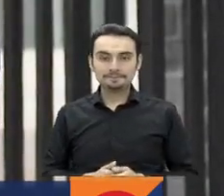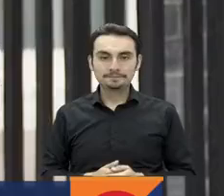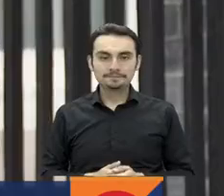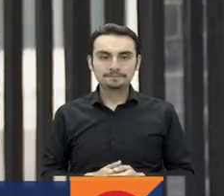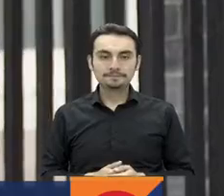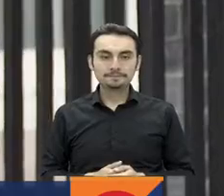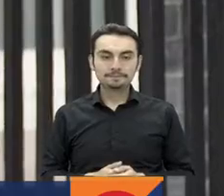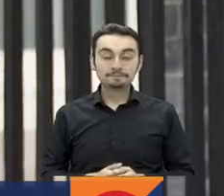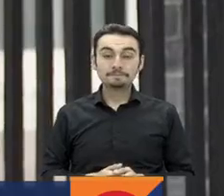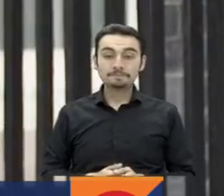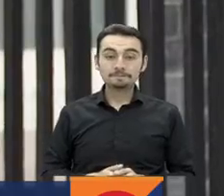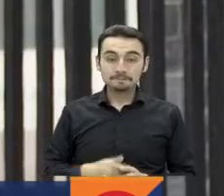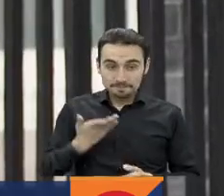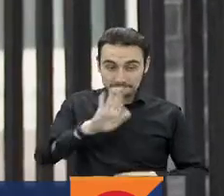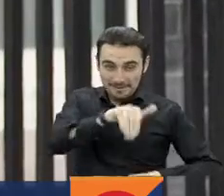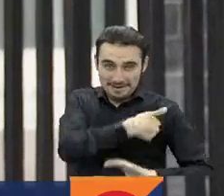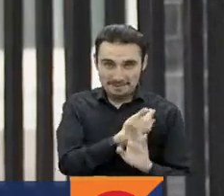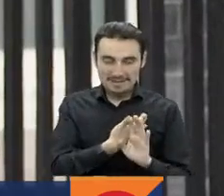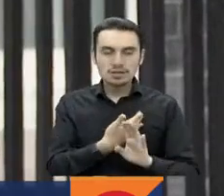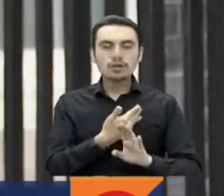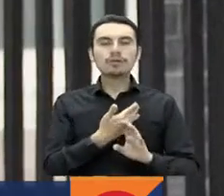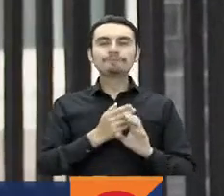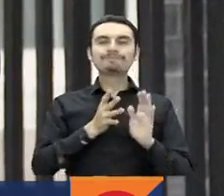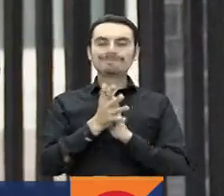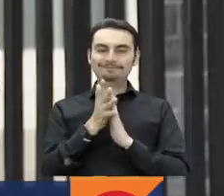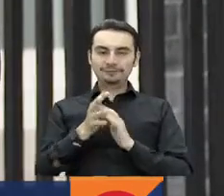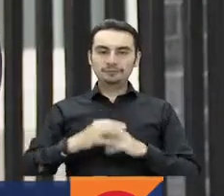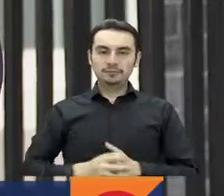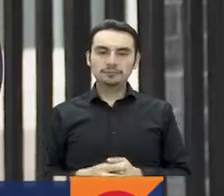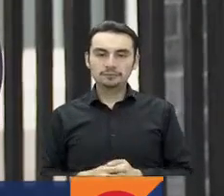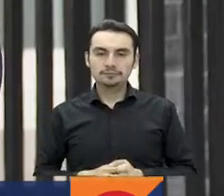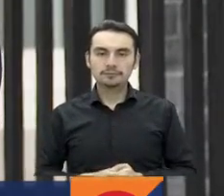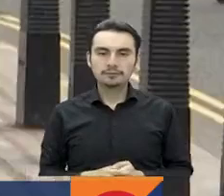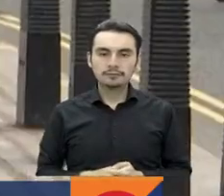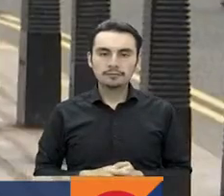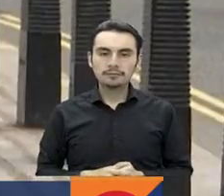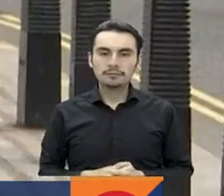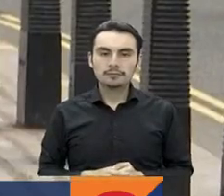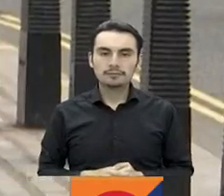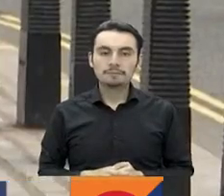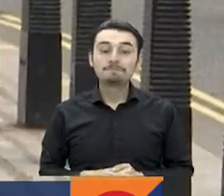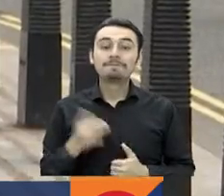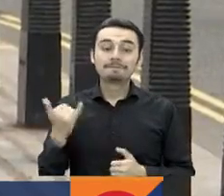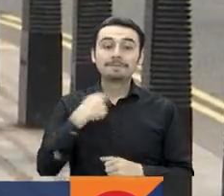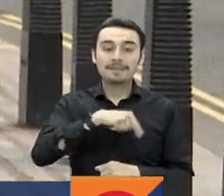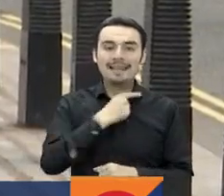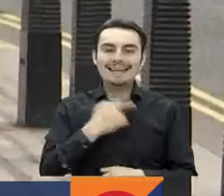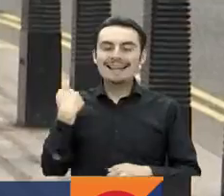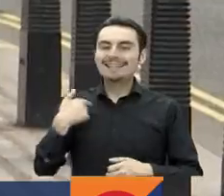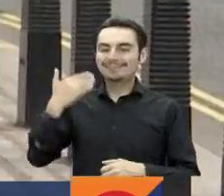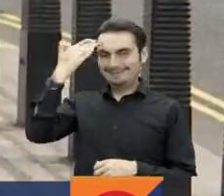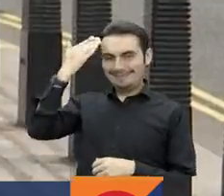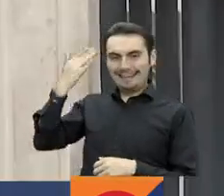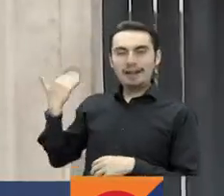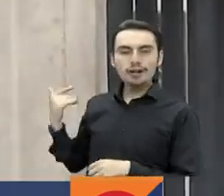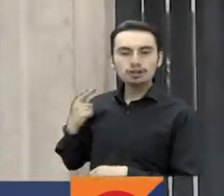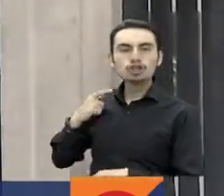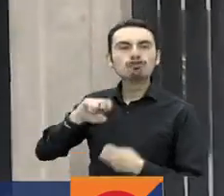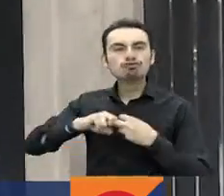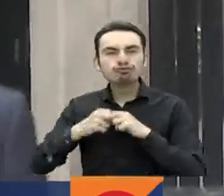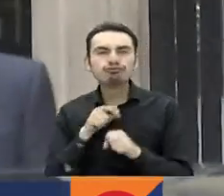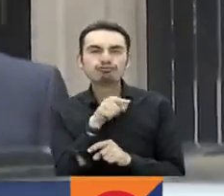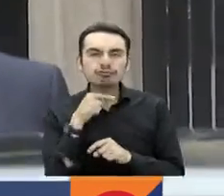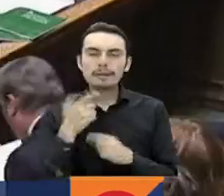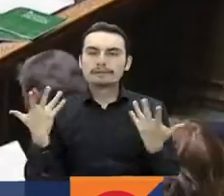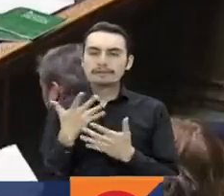primer ministro esté en su puesto sus intereses serán atendidos y el gobierno del país se llevará a cabo sin embargo poco pudo hacer para ocultar el escándalo